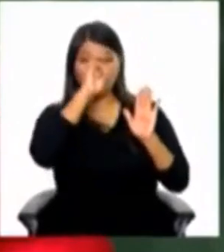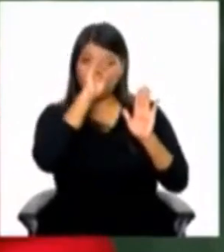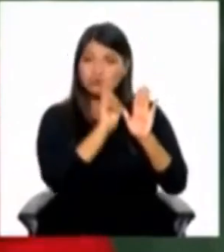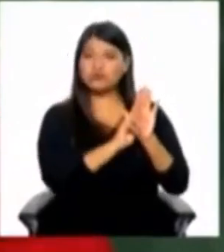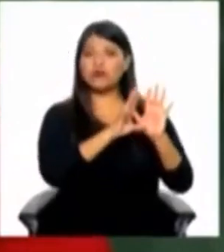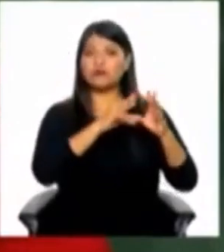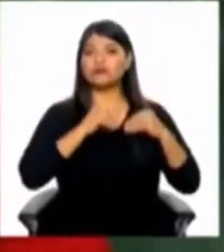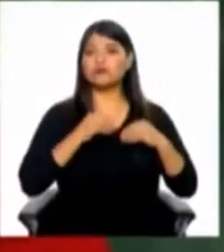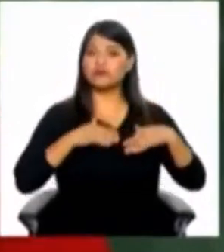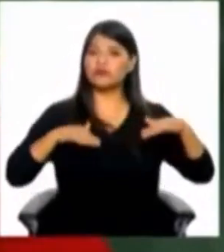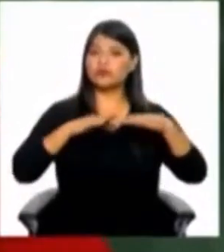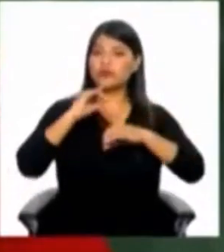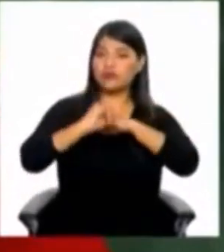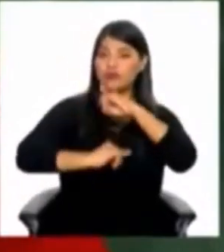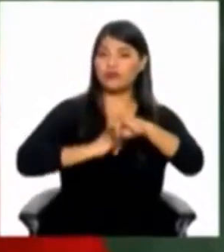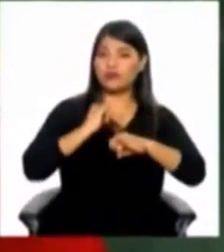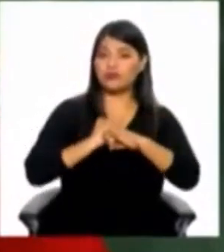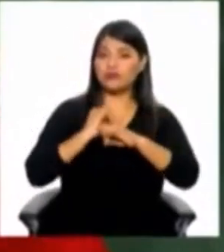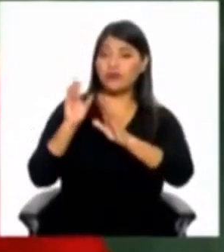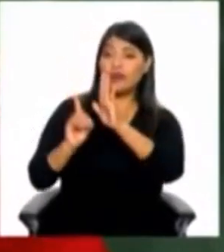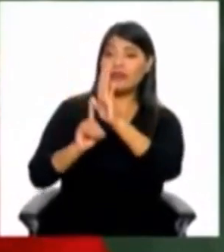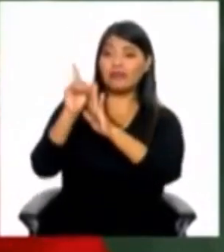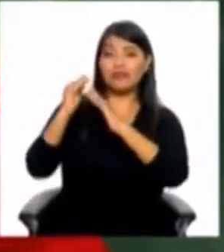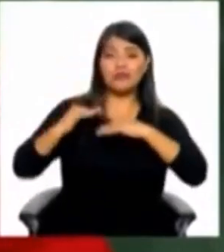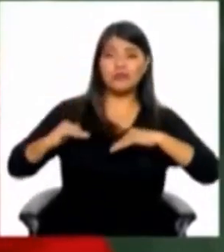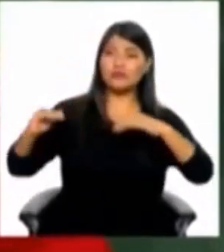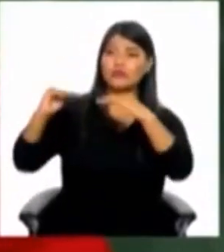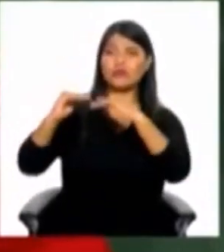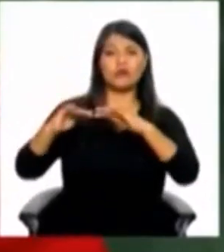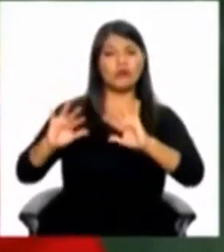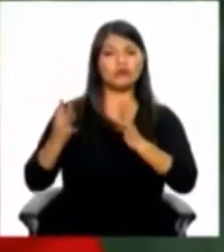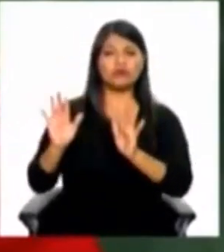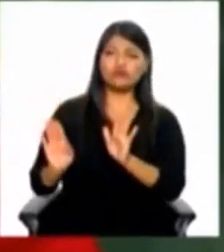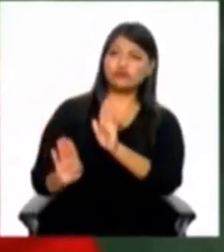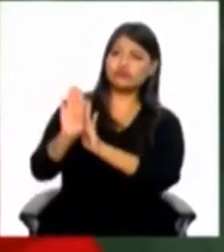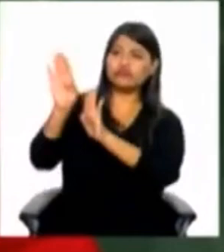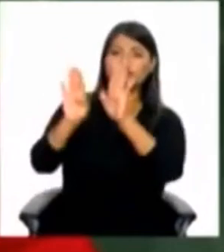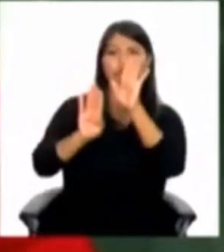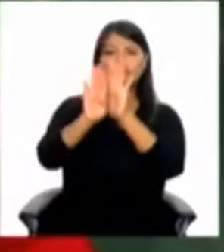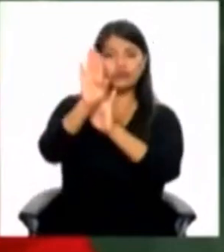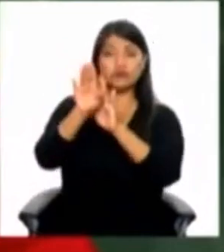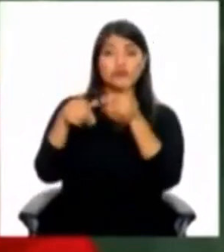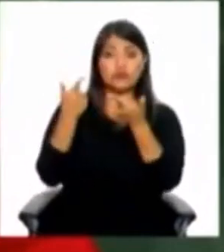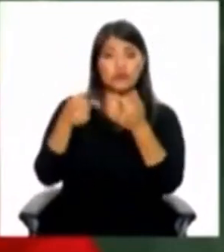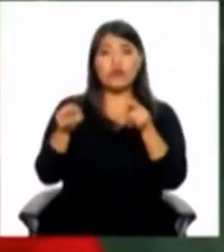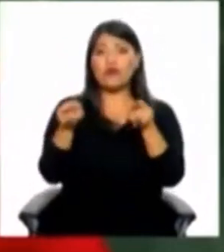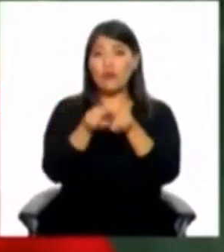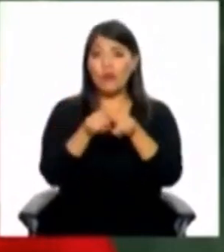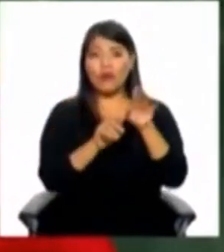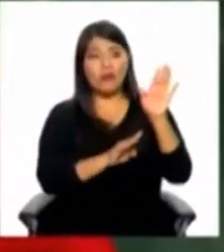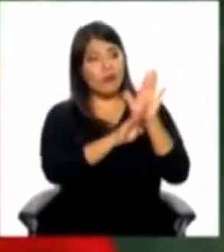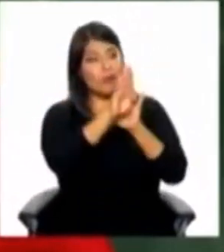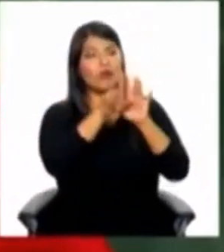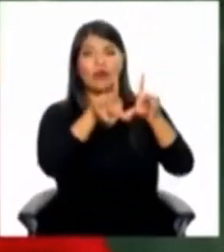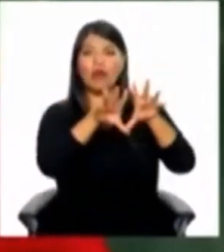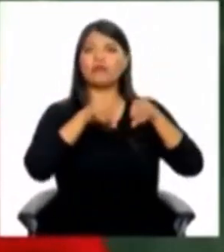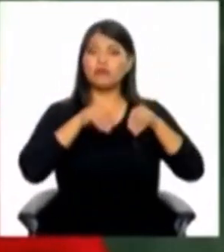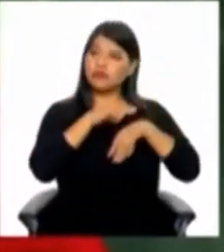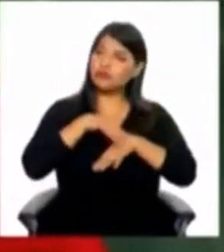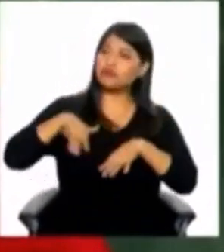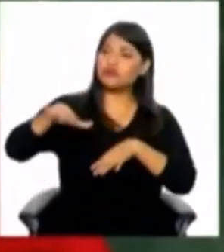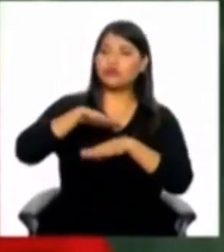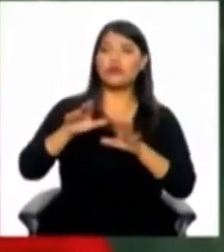internacional, el desarrollo sostenible y la prosperidad a la que nuestros pueblos aspiran por ser de